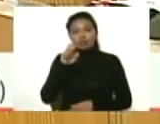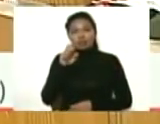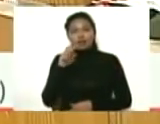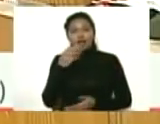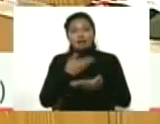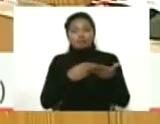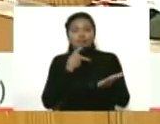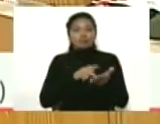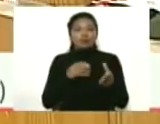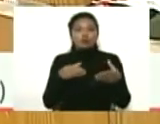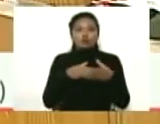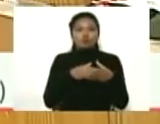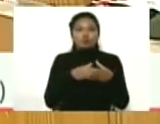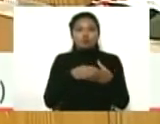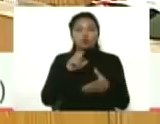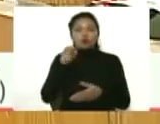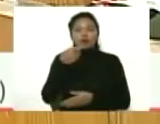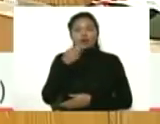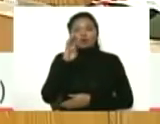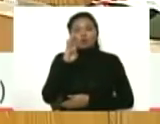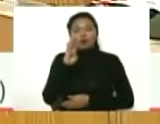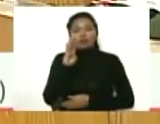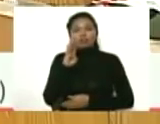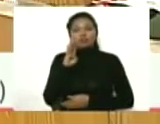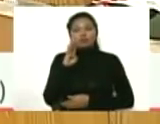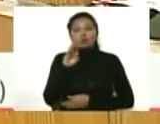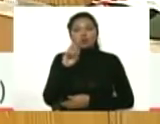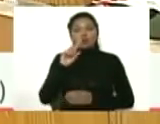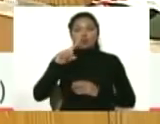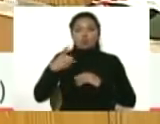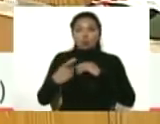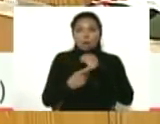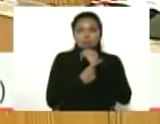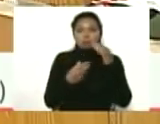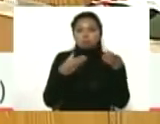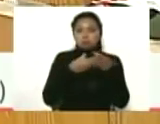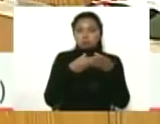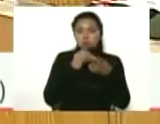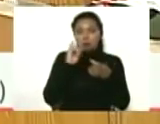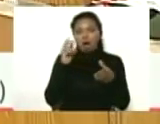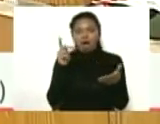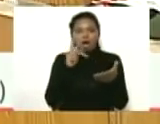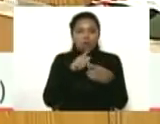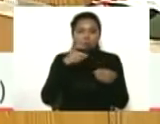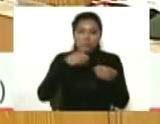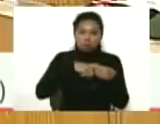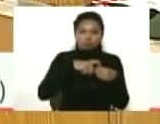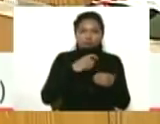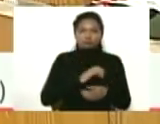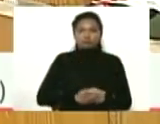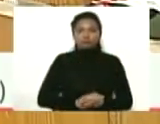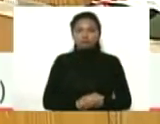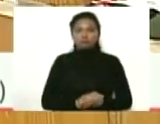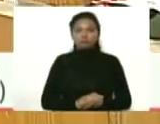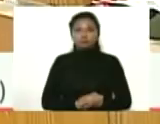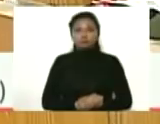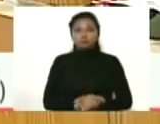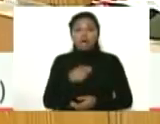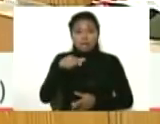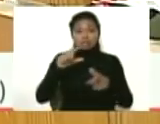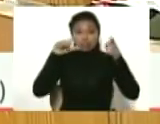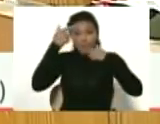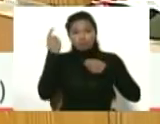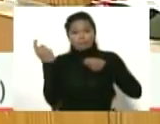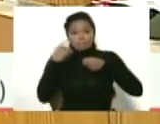está el sector del G4 guaidocista. Están los guaidocistas ahí. Estamos los